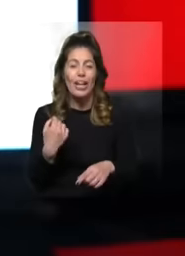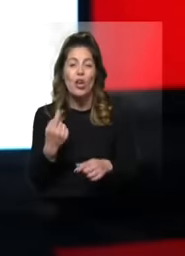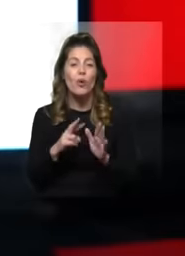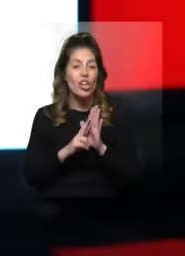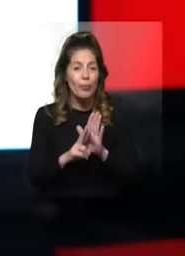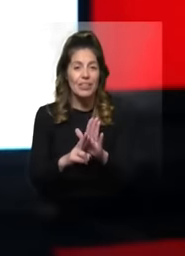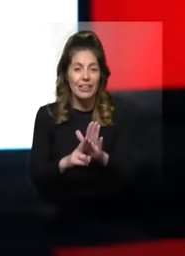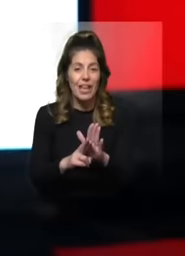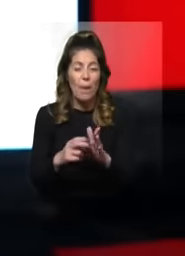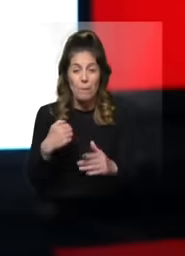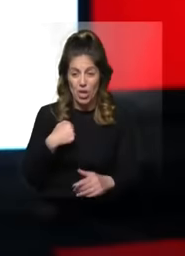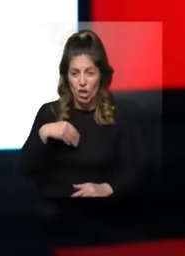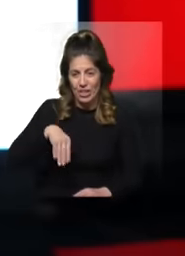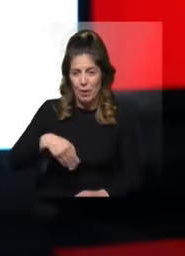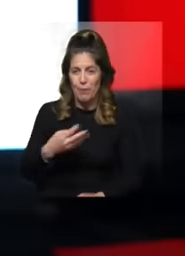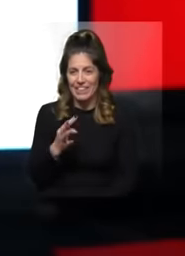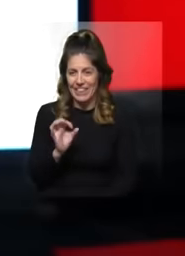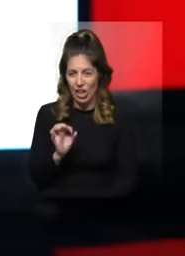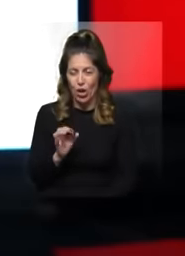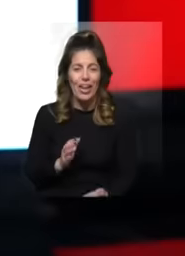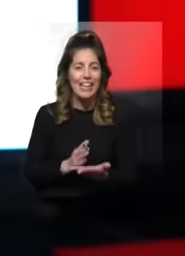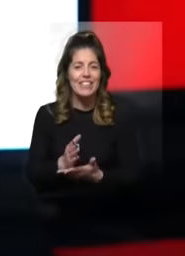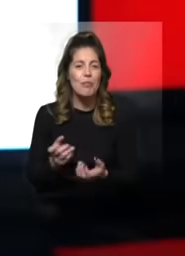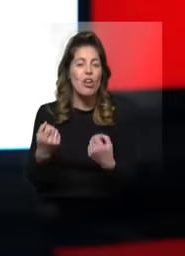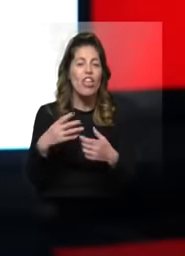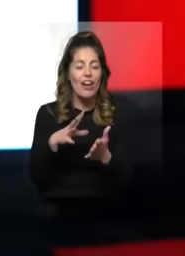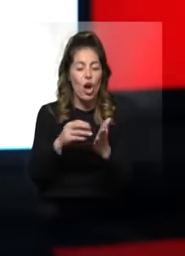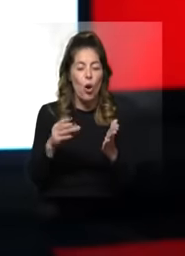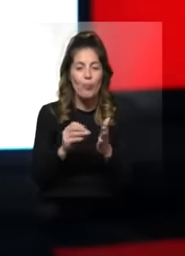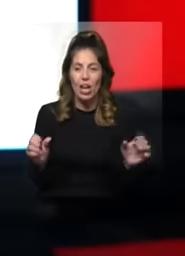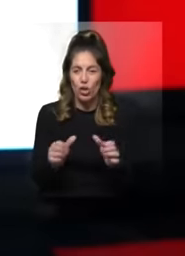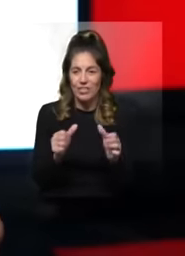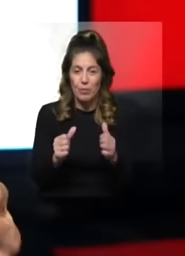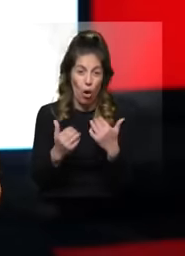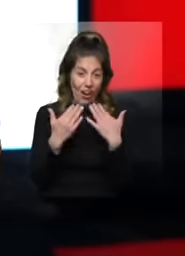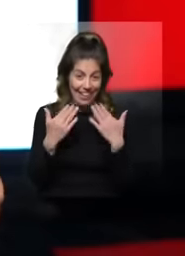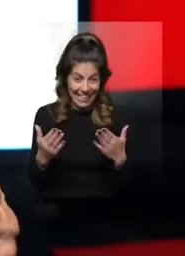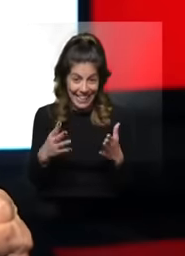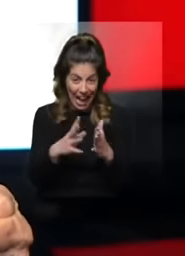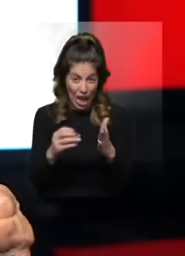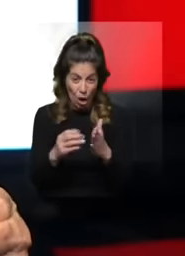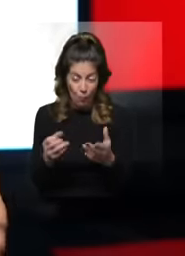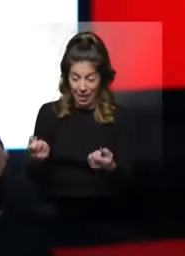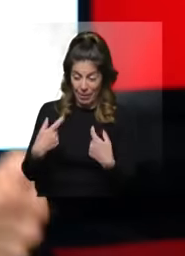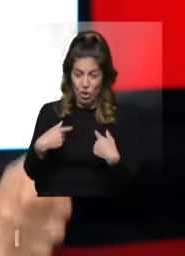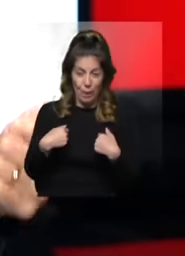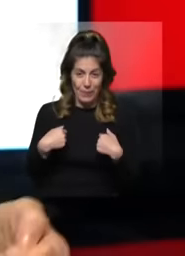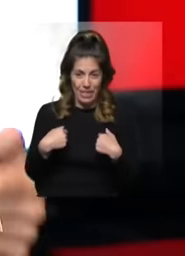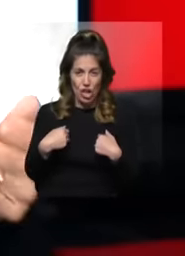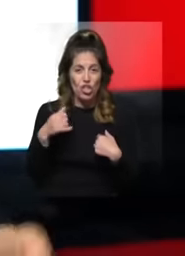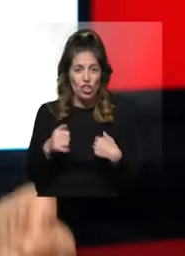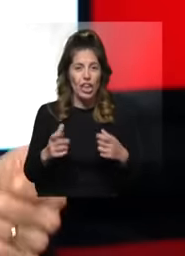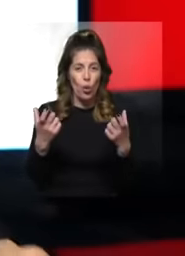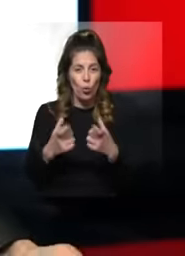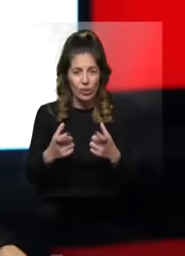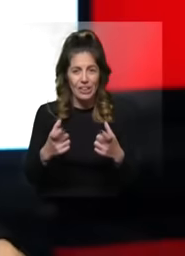de Mateo y mío. Y siempre nos daba copia de lo que hacíamos. Y gracias a las copias que me dio Piris, yo tengo un disco que se